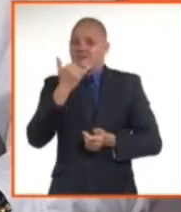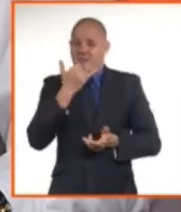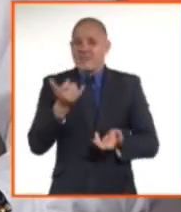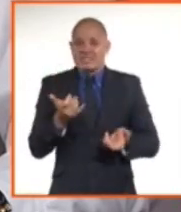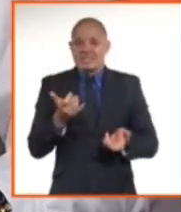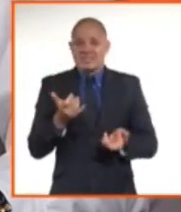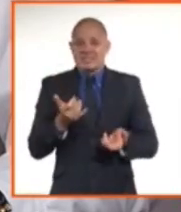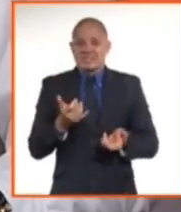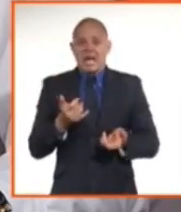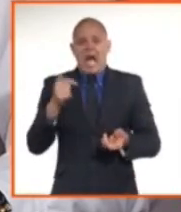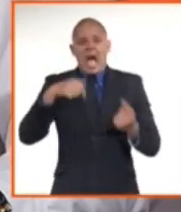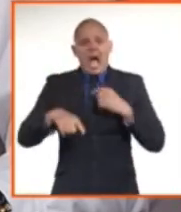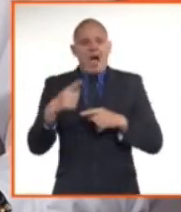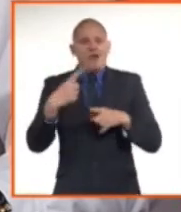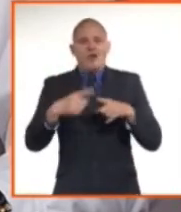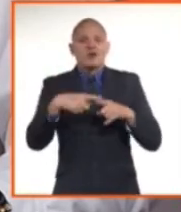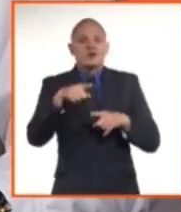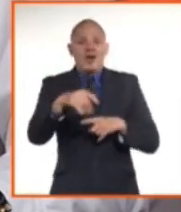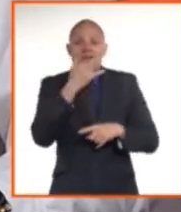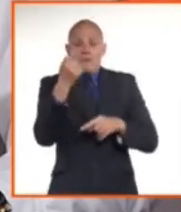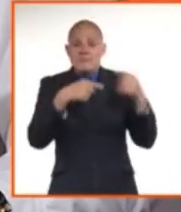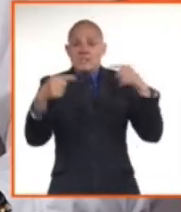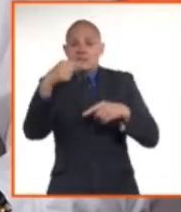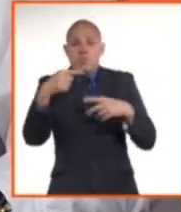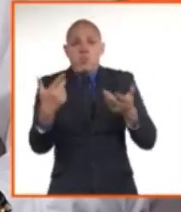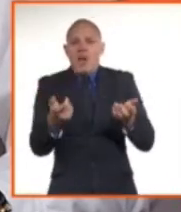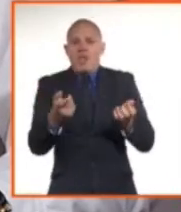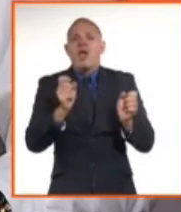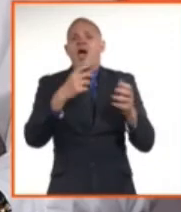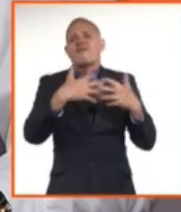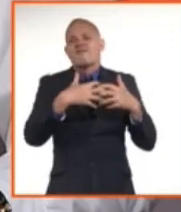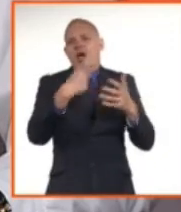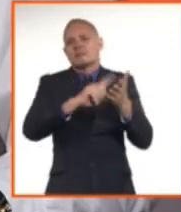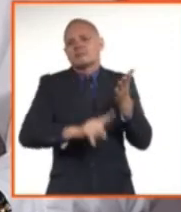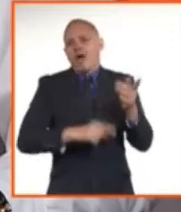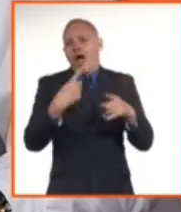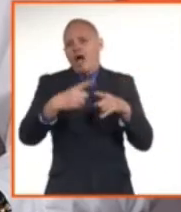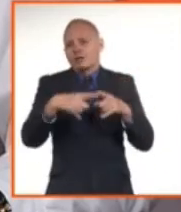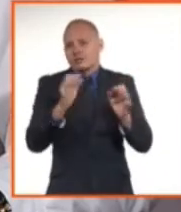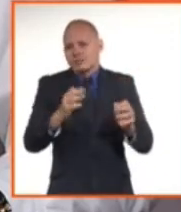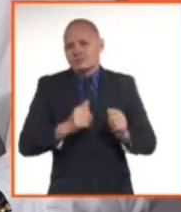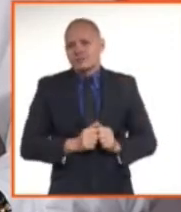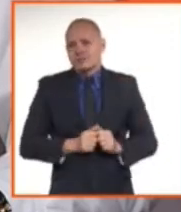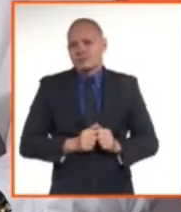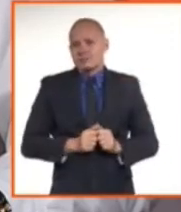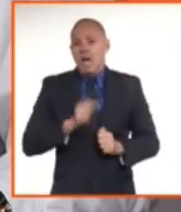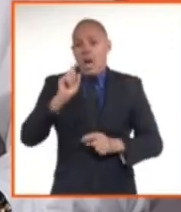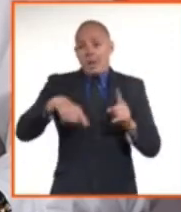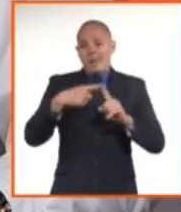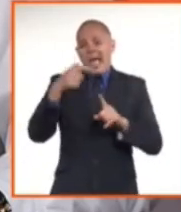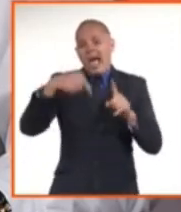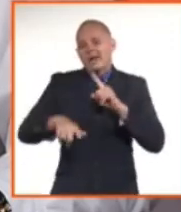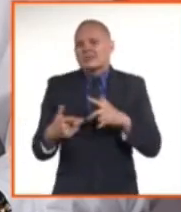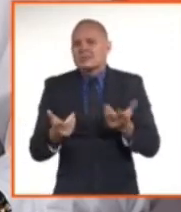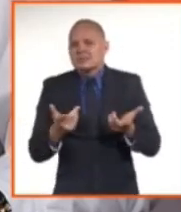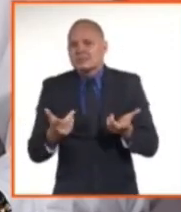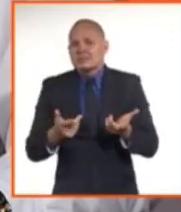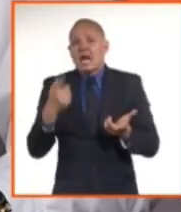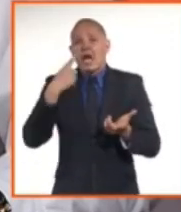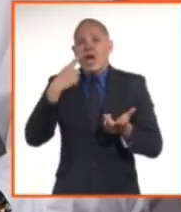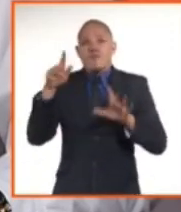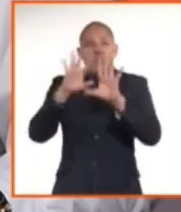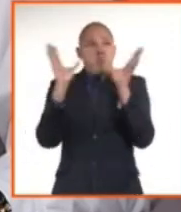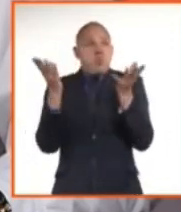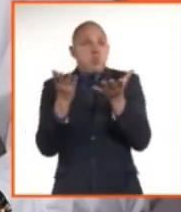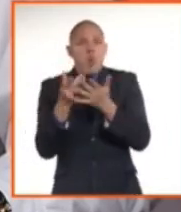tiene un impacto marcado también en el sector energético, es una de las agravantes que nosotros tenemos. También hay un incremento sostenido de los precios de las materias